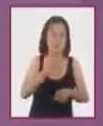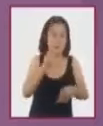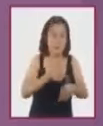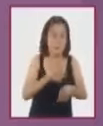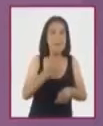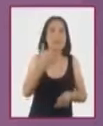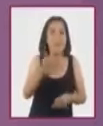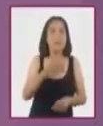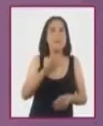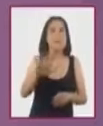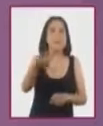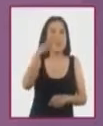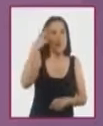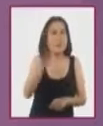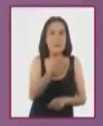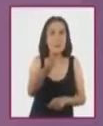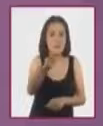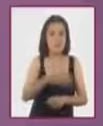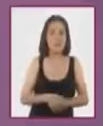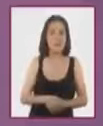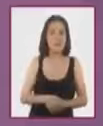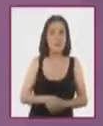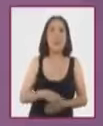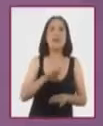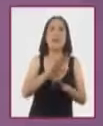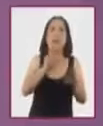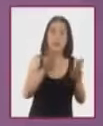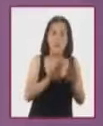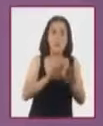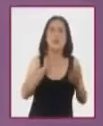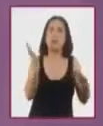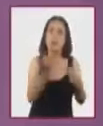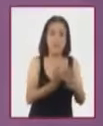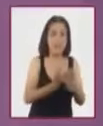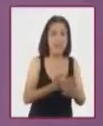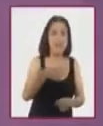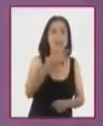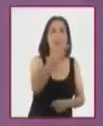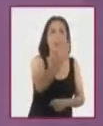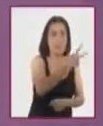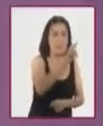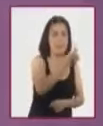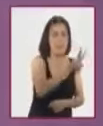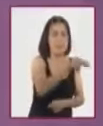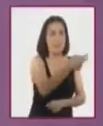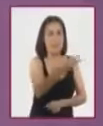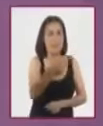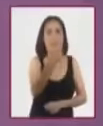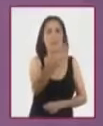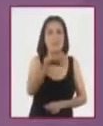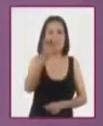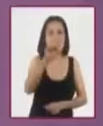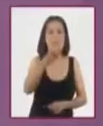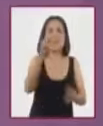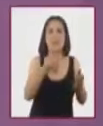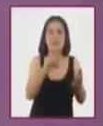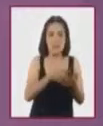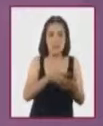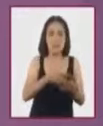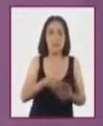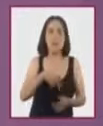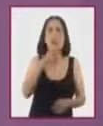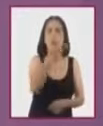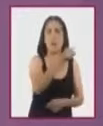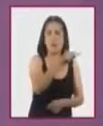a qué velocidad vamos. Si dividimos 160 kilómetros entre 2 horas, sabemos que la rapidez que lleva